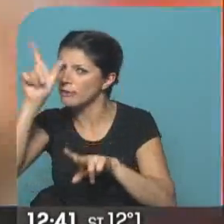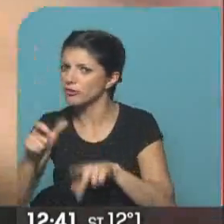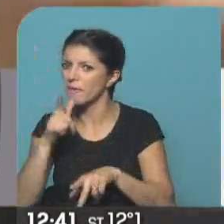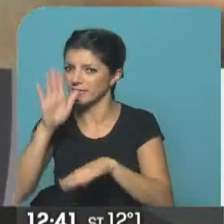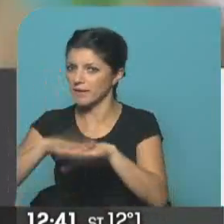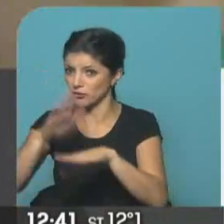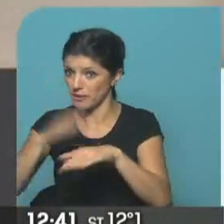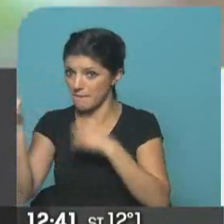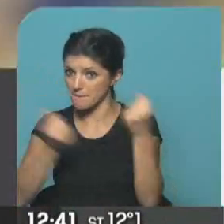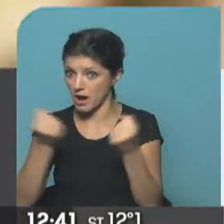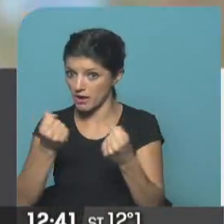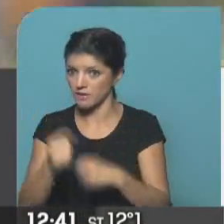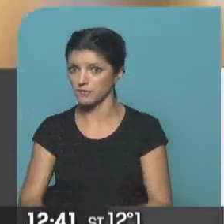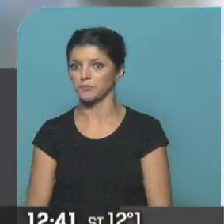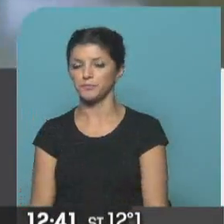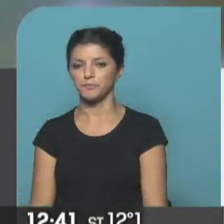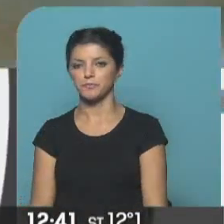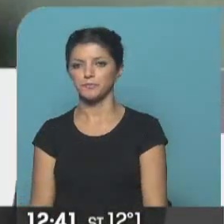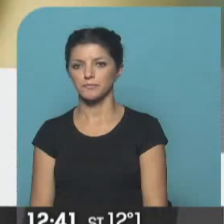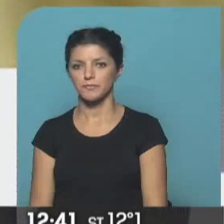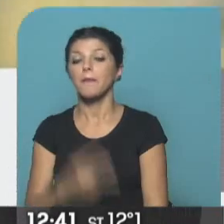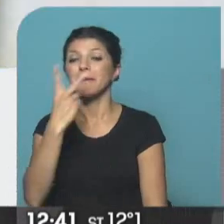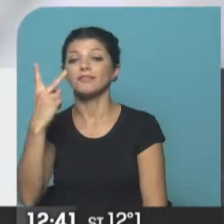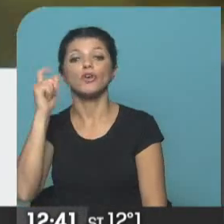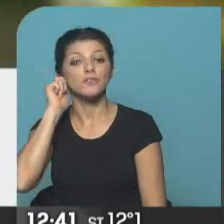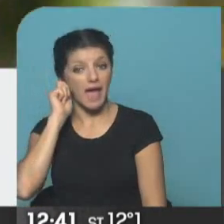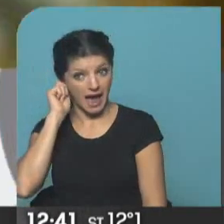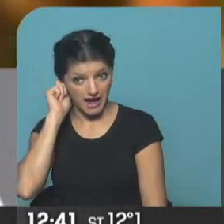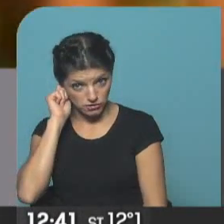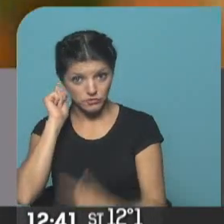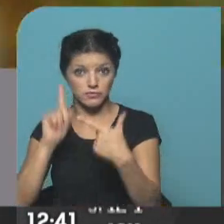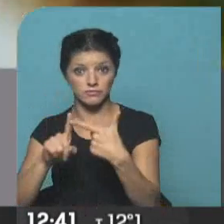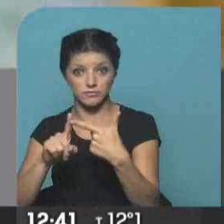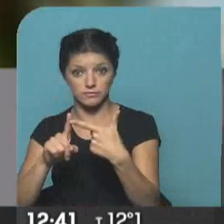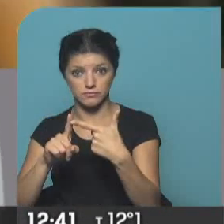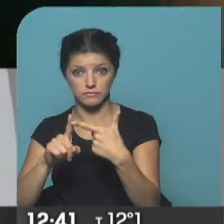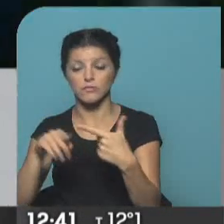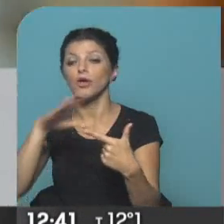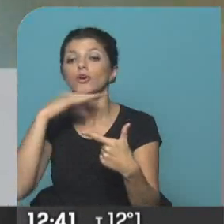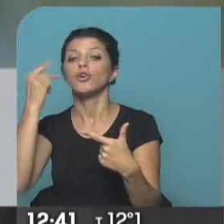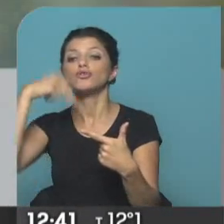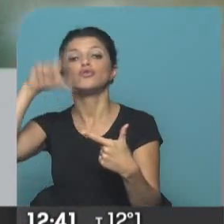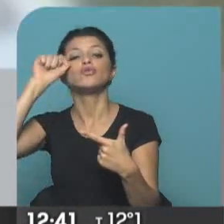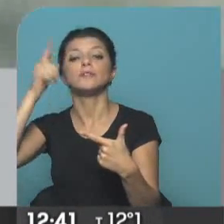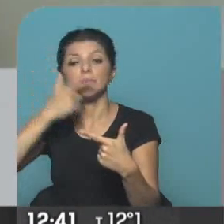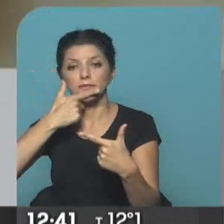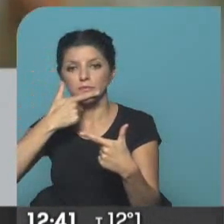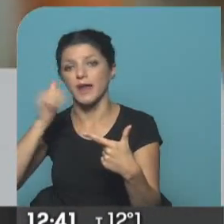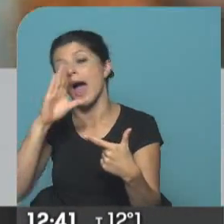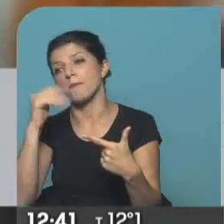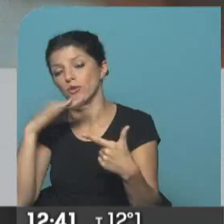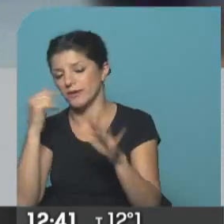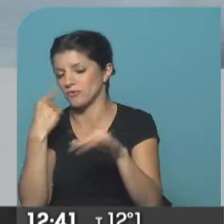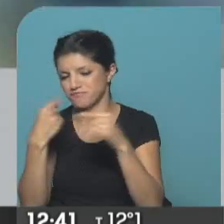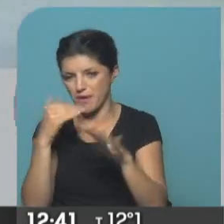autor, que es parte de la banda y que tiene 22 años, que es Younes Abou Yacoub, bueno, si se